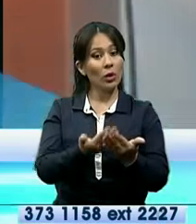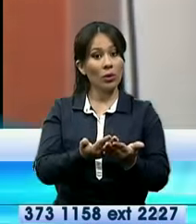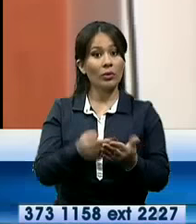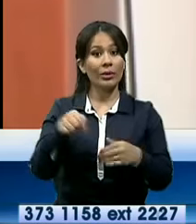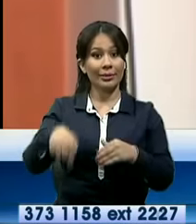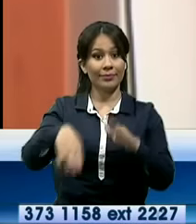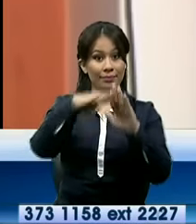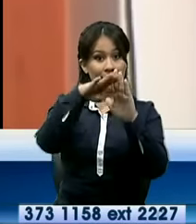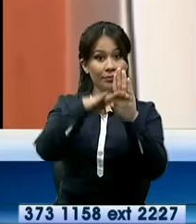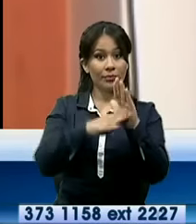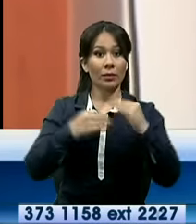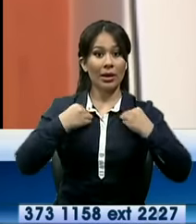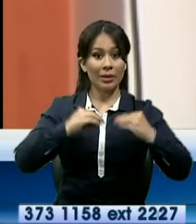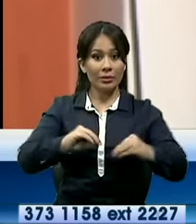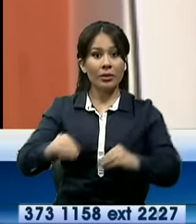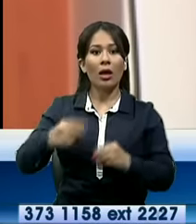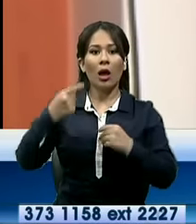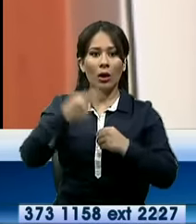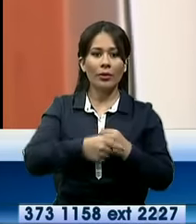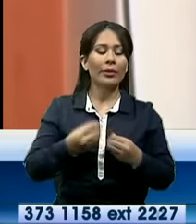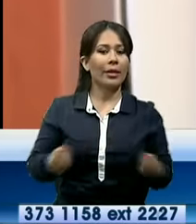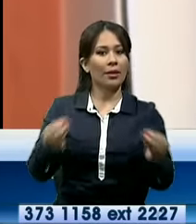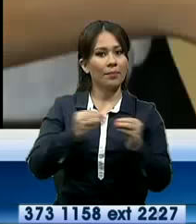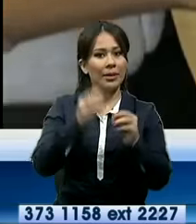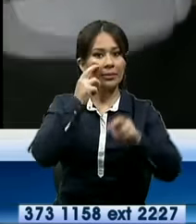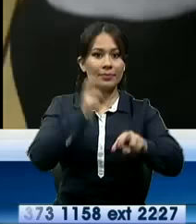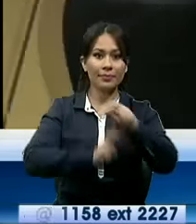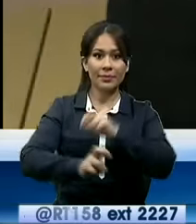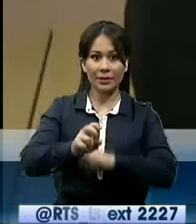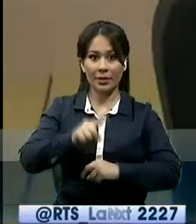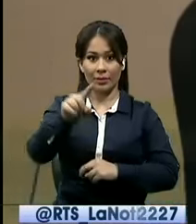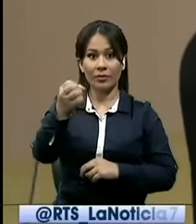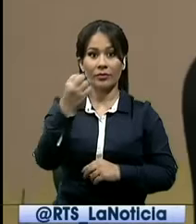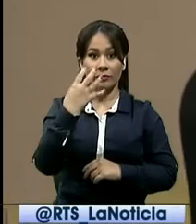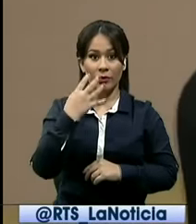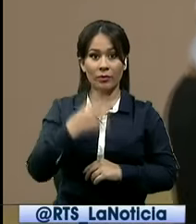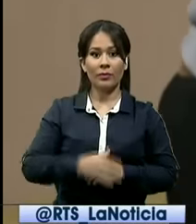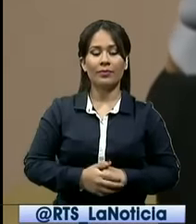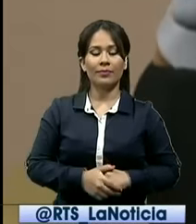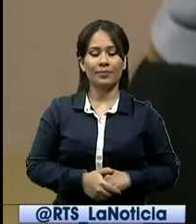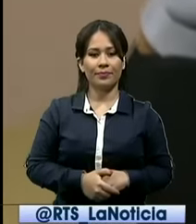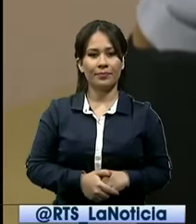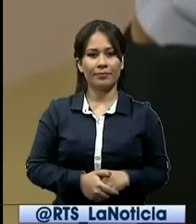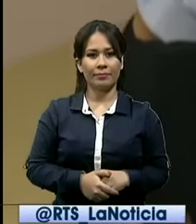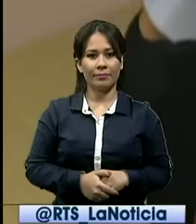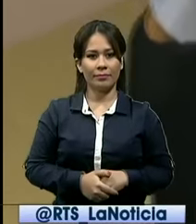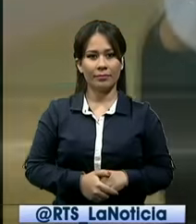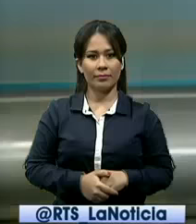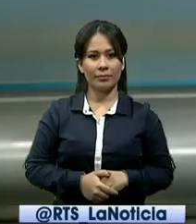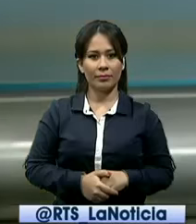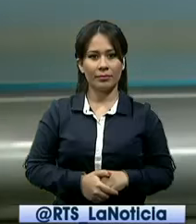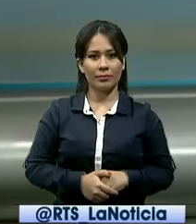competente pues ordene que se realicen las respectivas investigaciones. Informó José Morales.